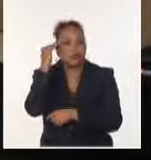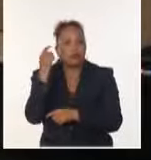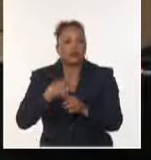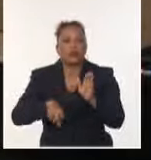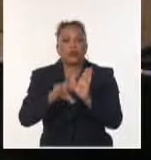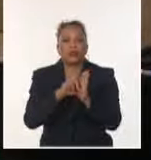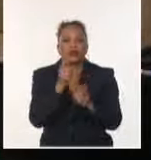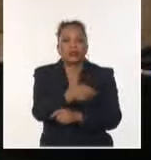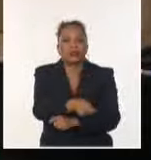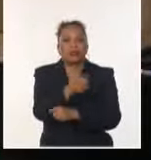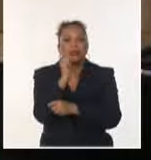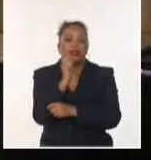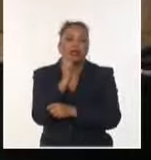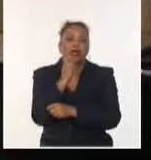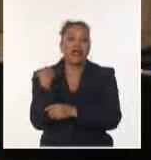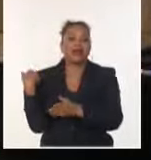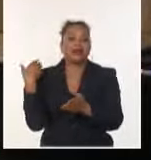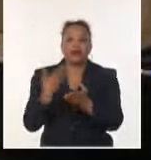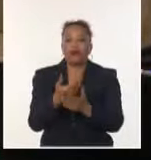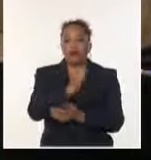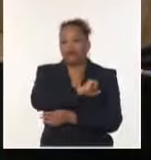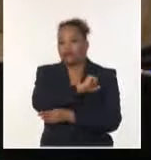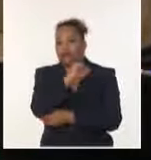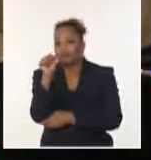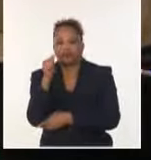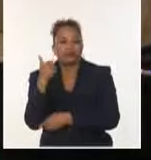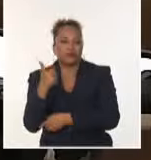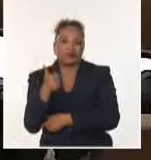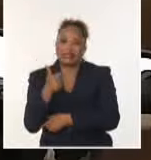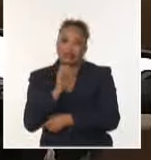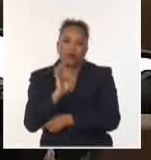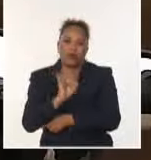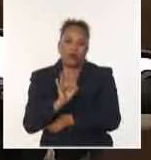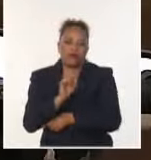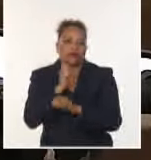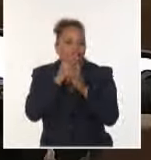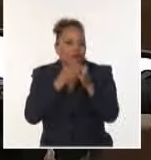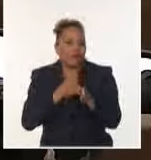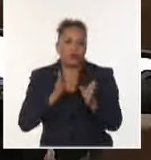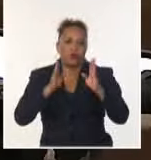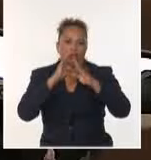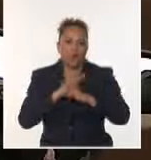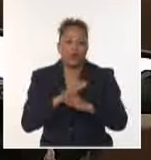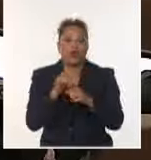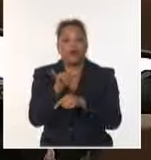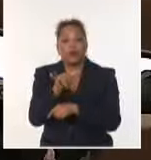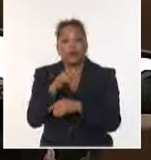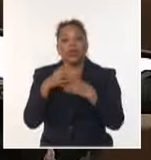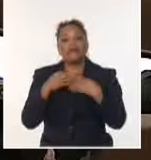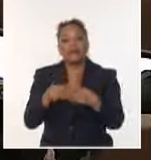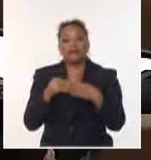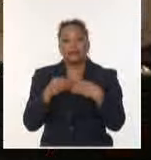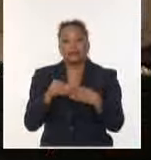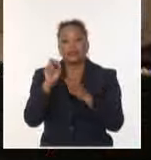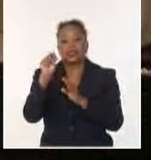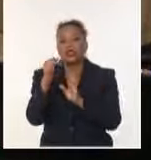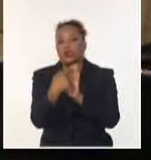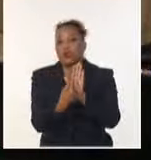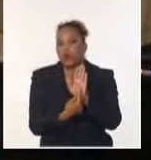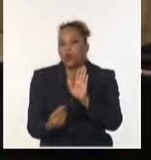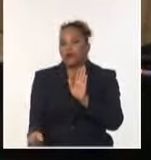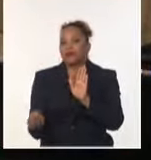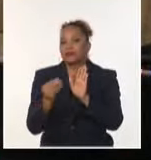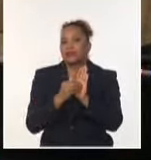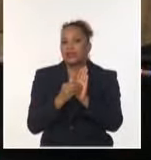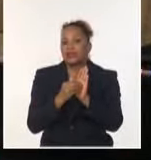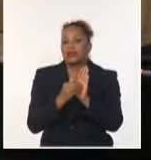Pesca, no se ha logrado un ambiente de orden y legalidad. De igual manera, la flexibilización de las normas complementarias no